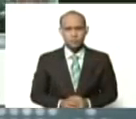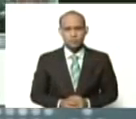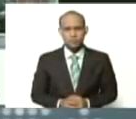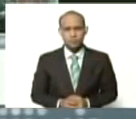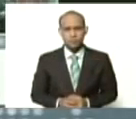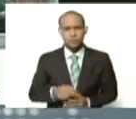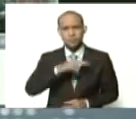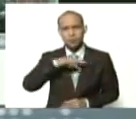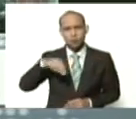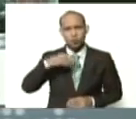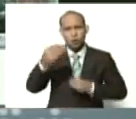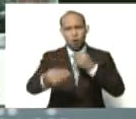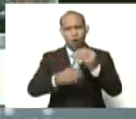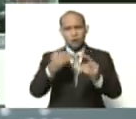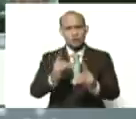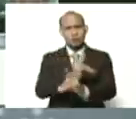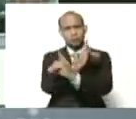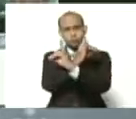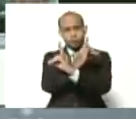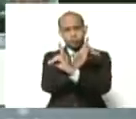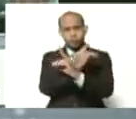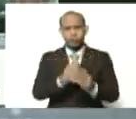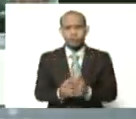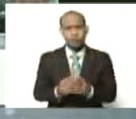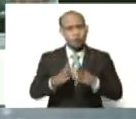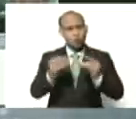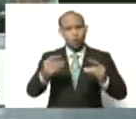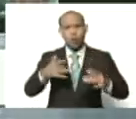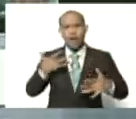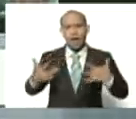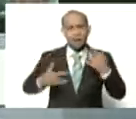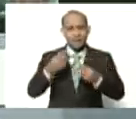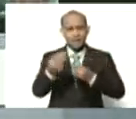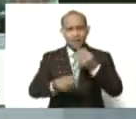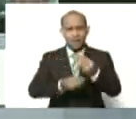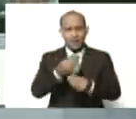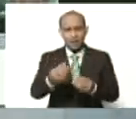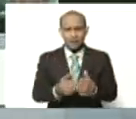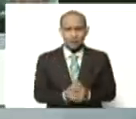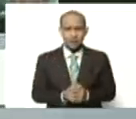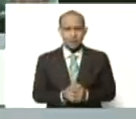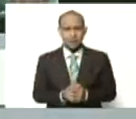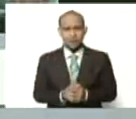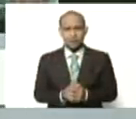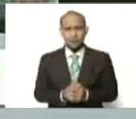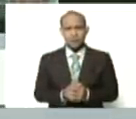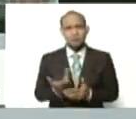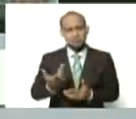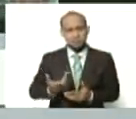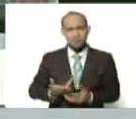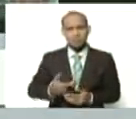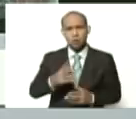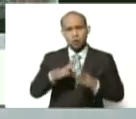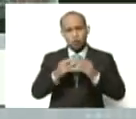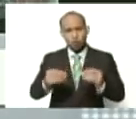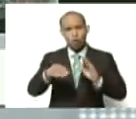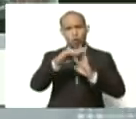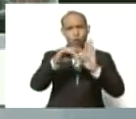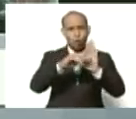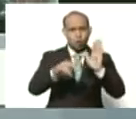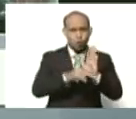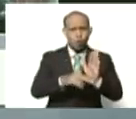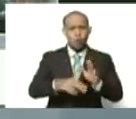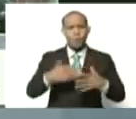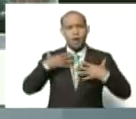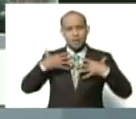Vamos a hacerlo por videoconferencia, todo lo que tengamos que hacer. Vamos a hacerlo de manera modesta y con altas medidas de